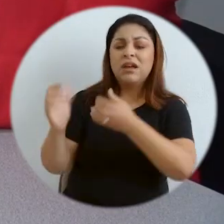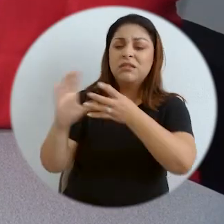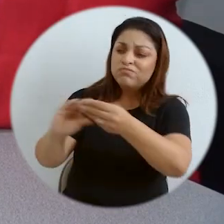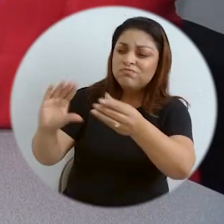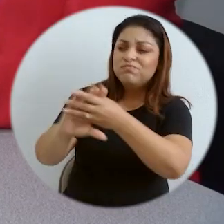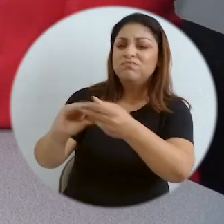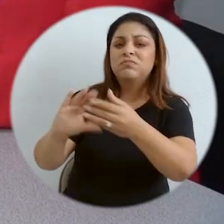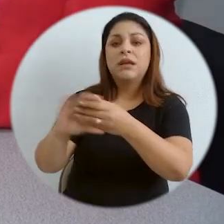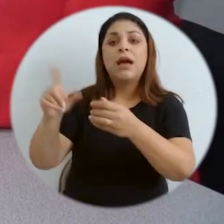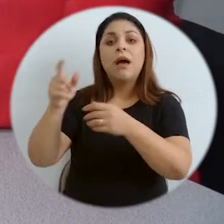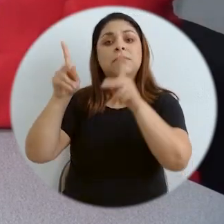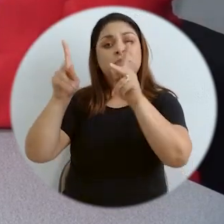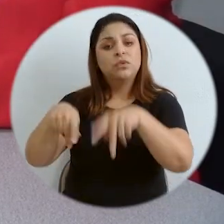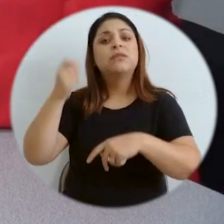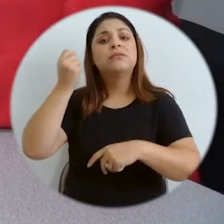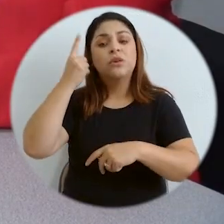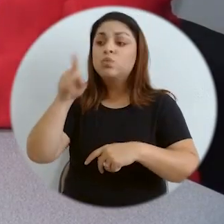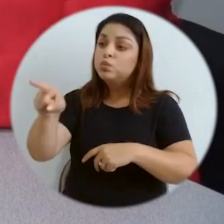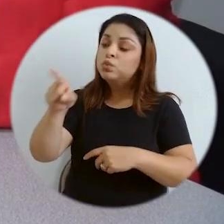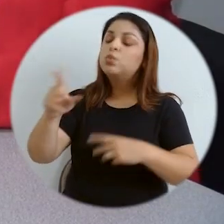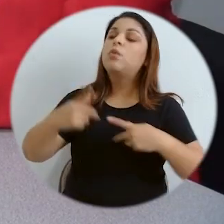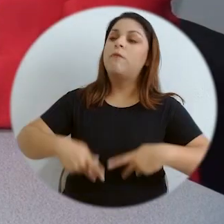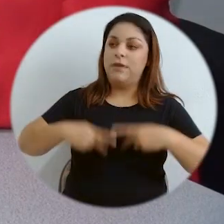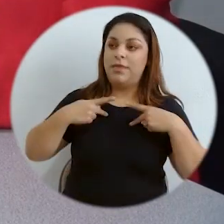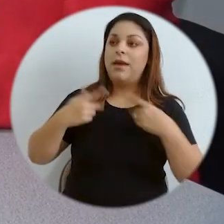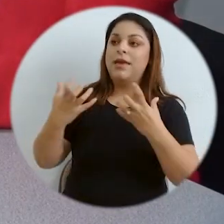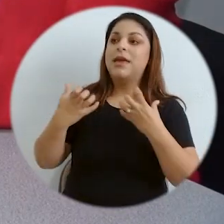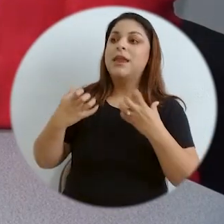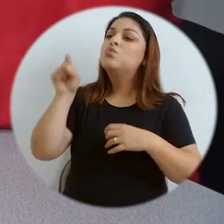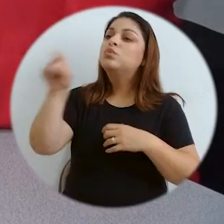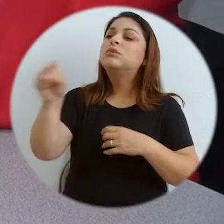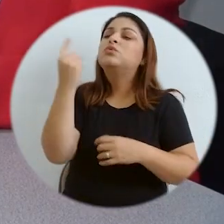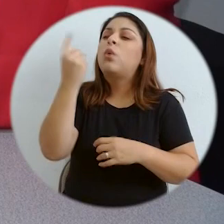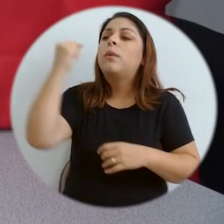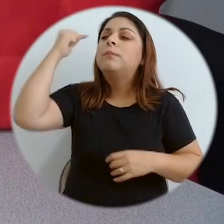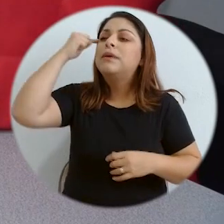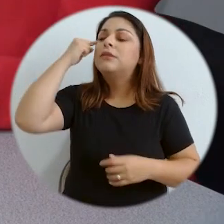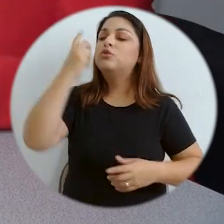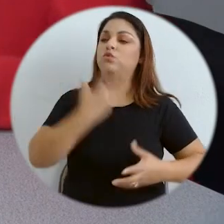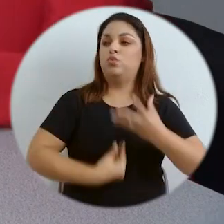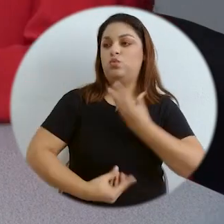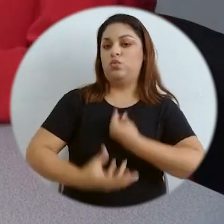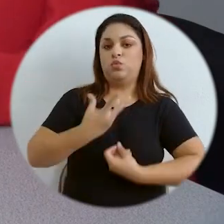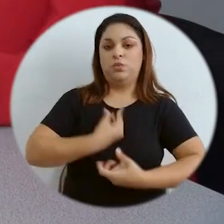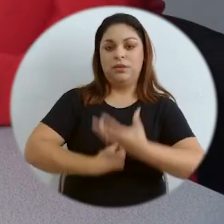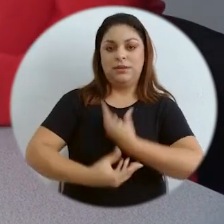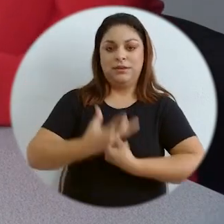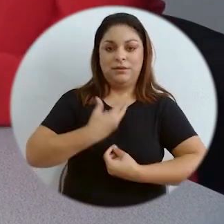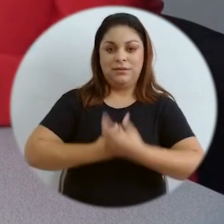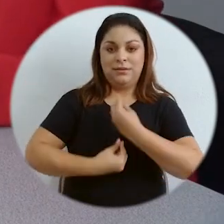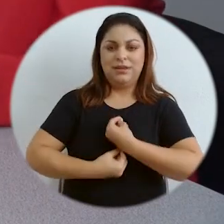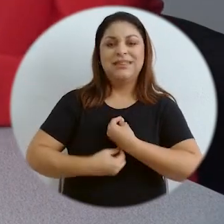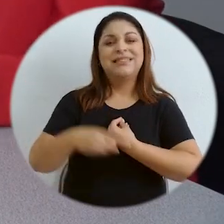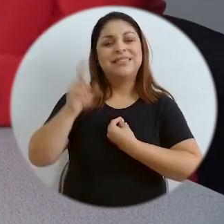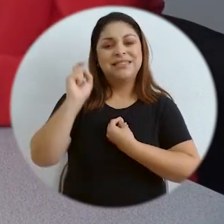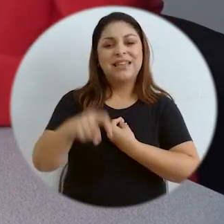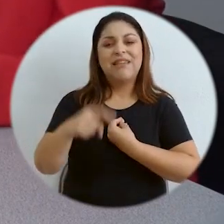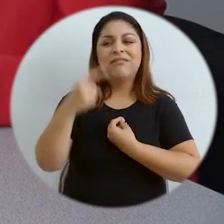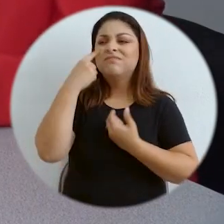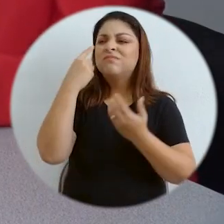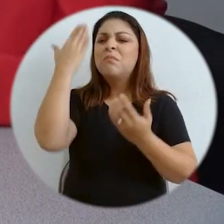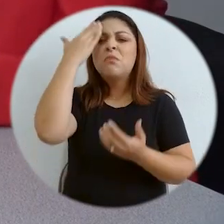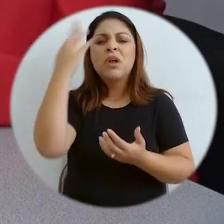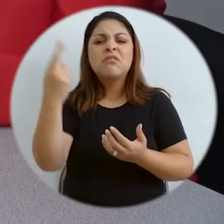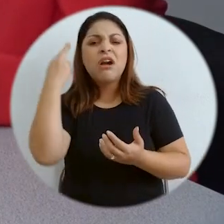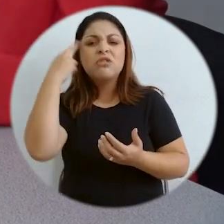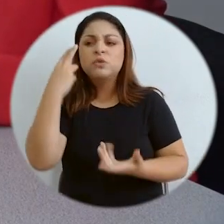que la persona en el fondo quiere vivir, lo que no quiere es sufrir. Entonces, hay que ver qué es lo que está detrás de